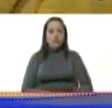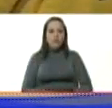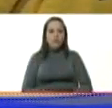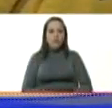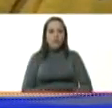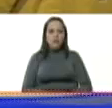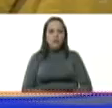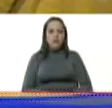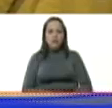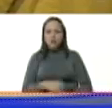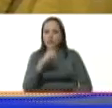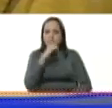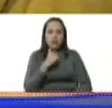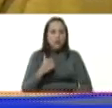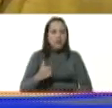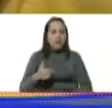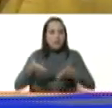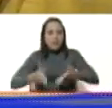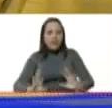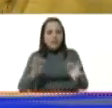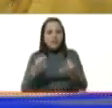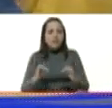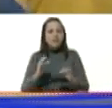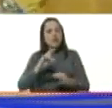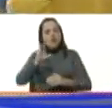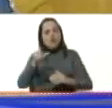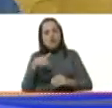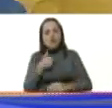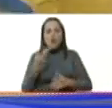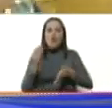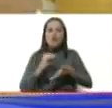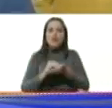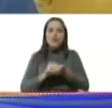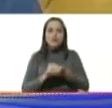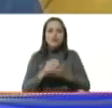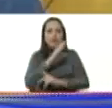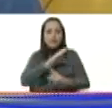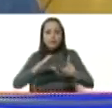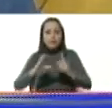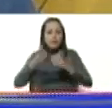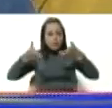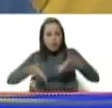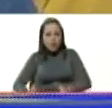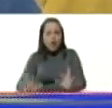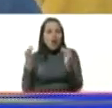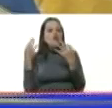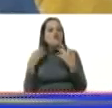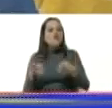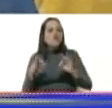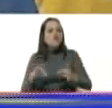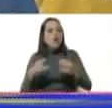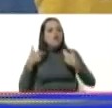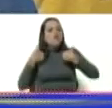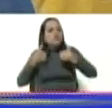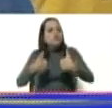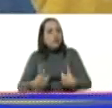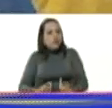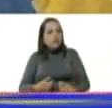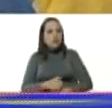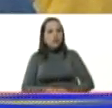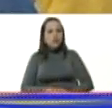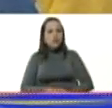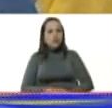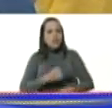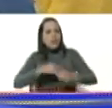antiparto natural, bueno, nosotros estamos retomando la cultura del parto natural, del parto humanitario, del parto